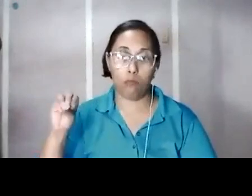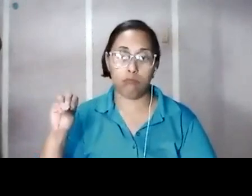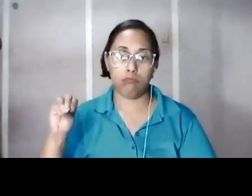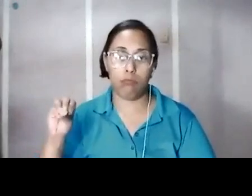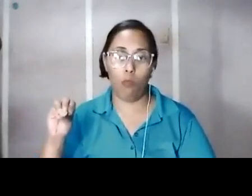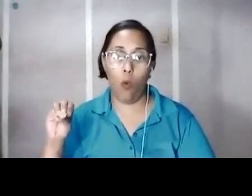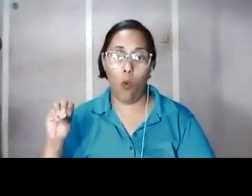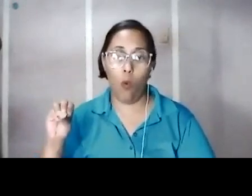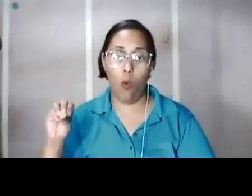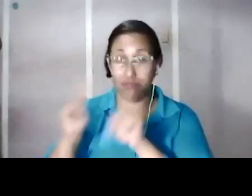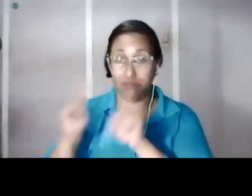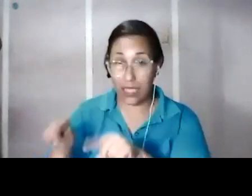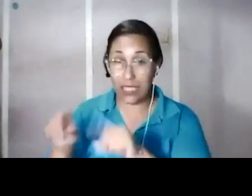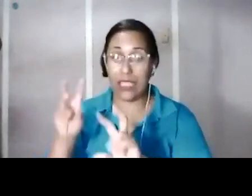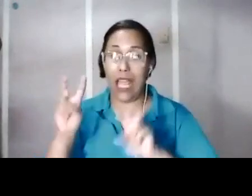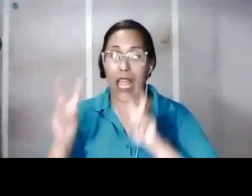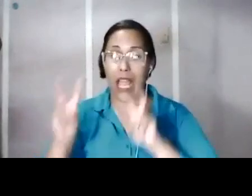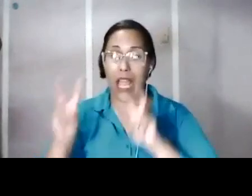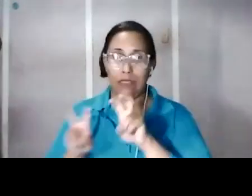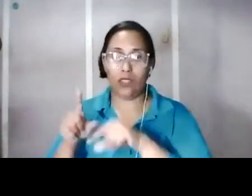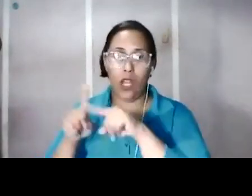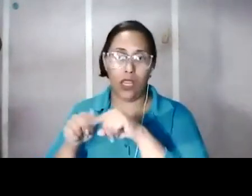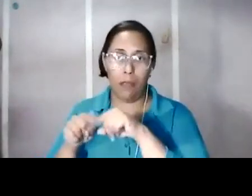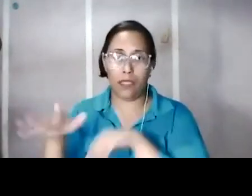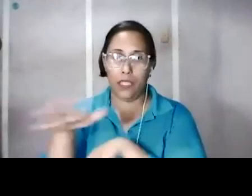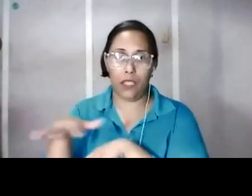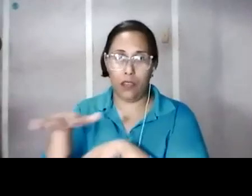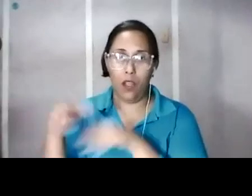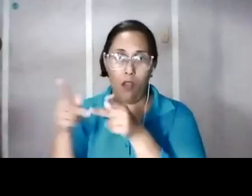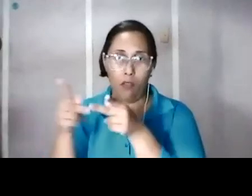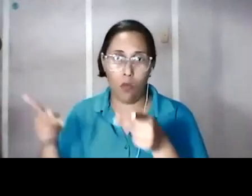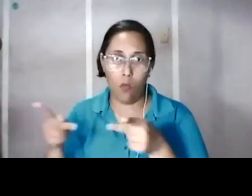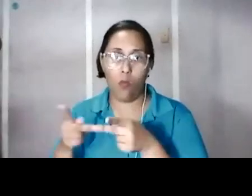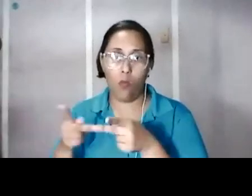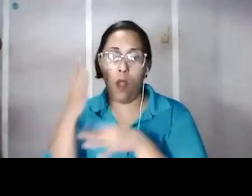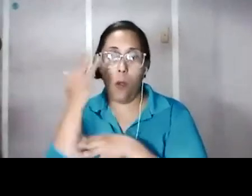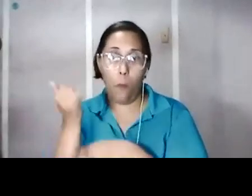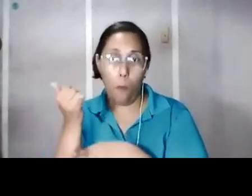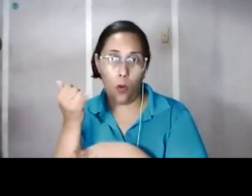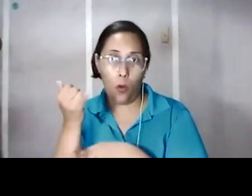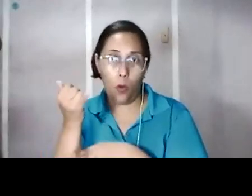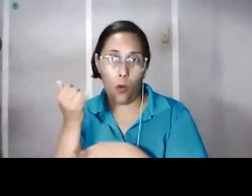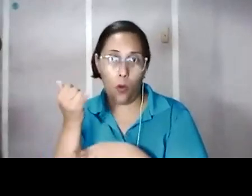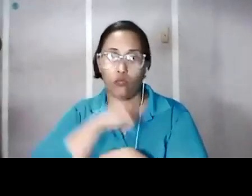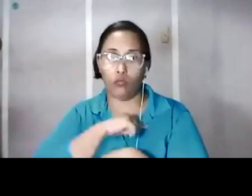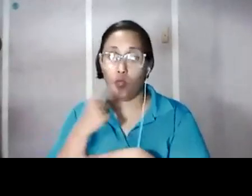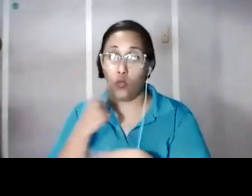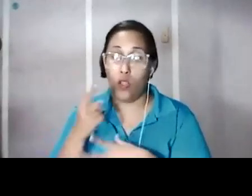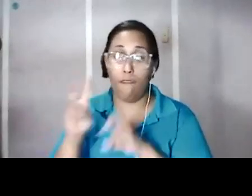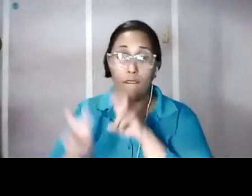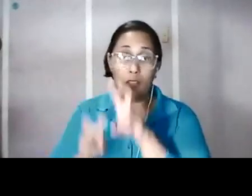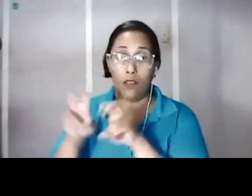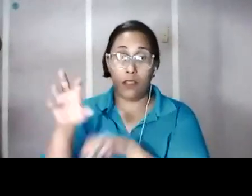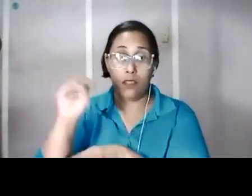al carnaval? Pues eso depende, la región y el lugar, porque yo estoy hablando del carnaval de San